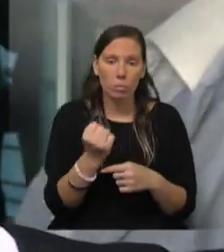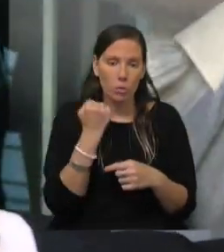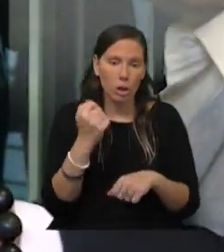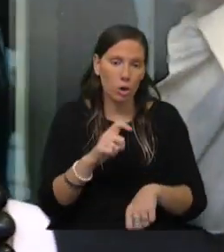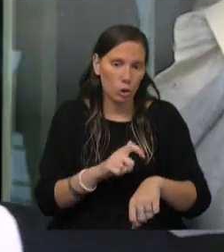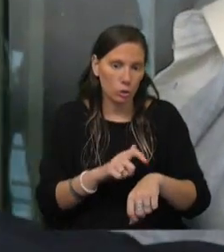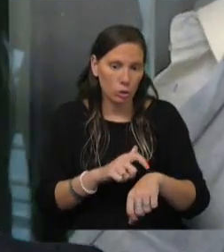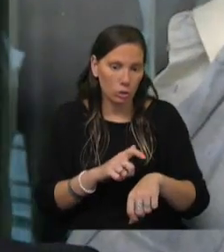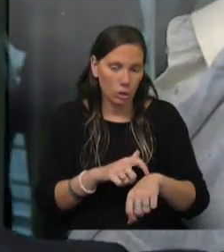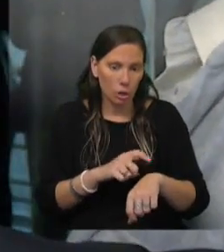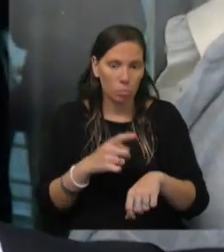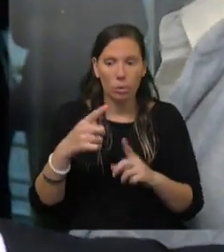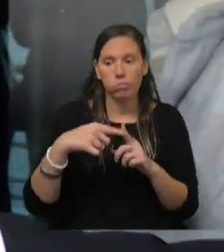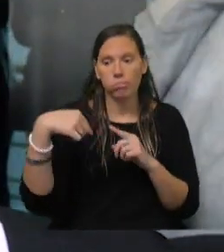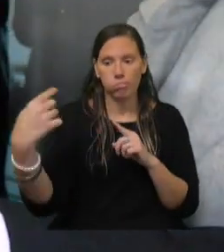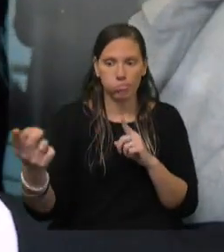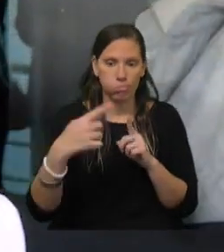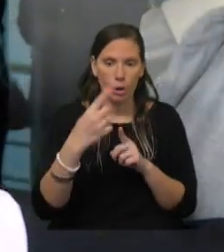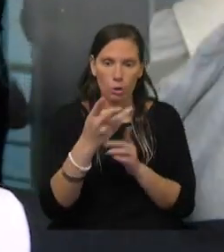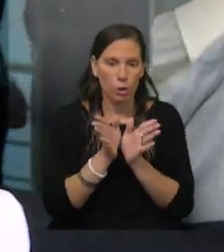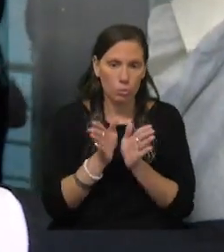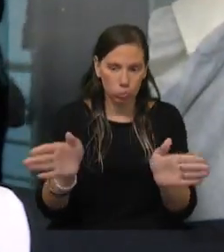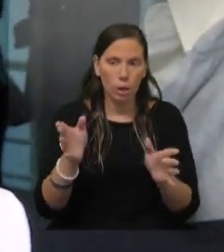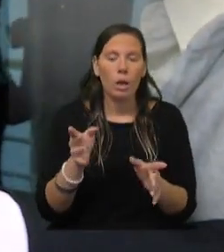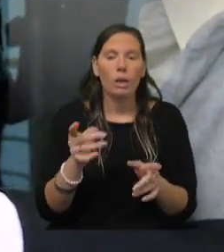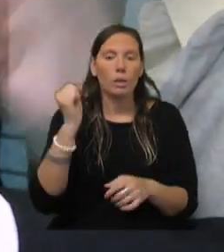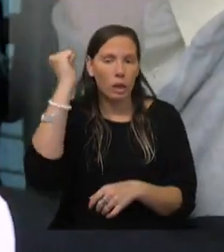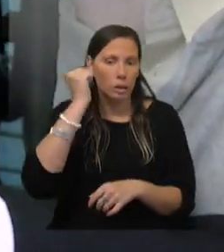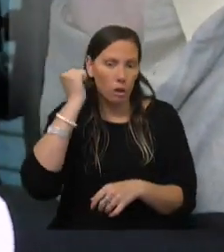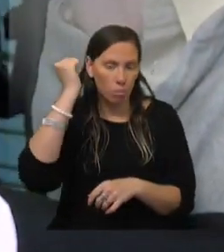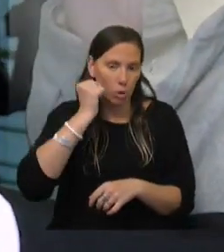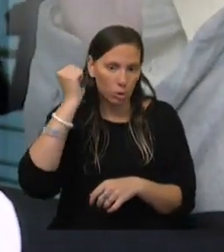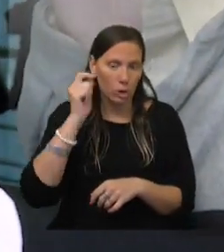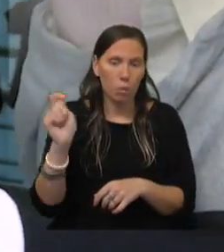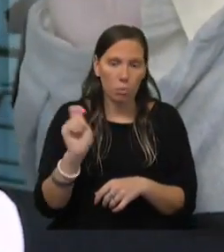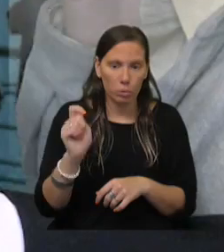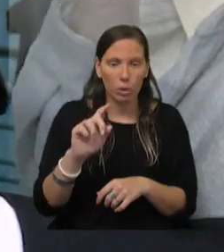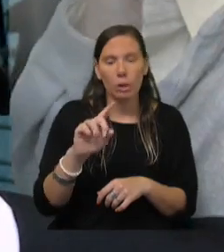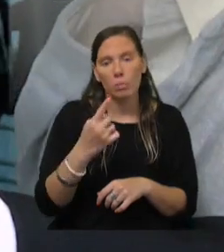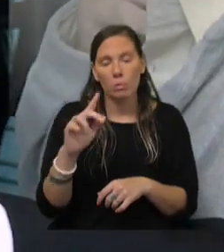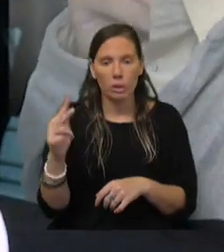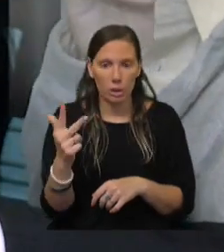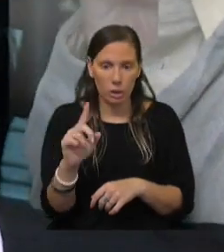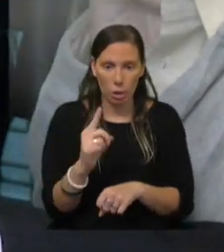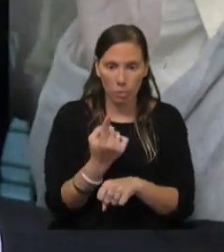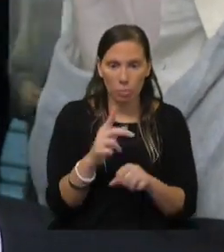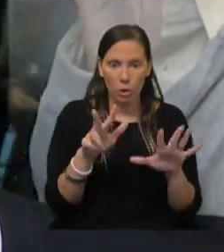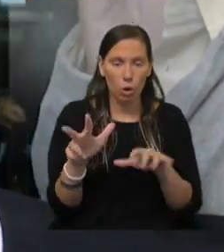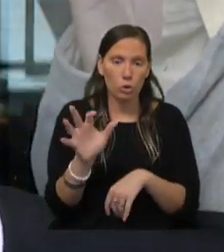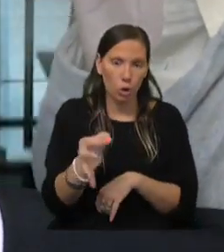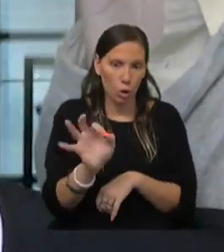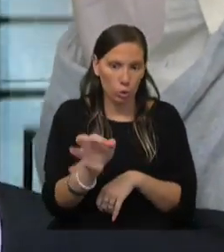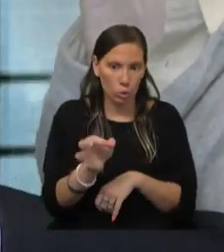tiempos de viaje en los dos ejes principales de transporte público metropolitanos en el primero y en el tercero en realidad el primero 8 de octubre camino